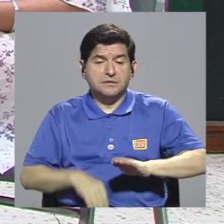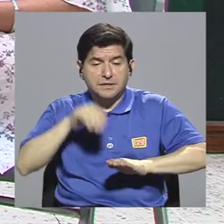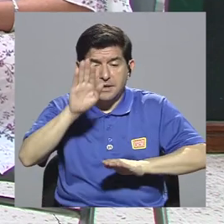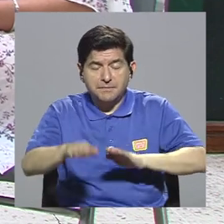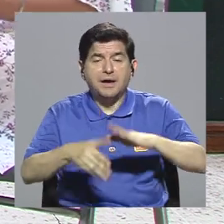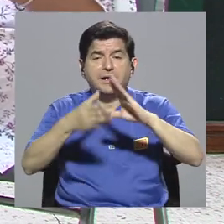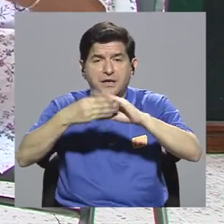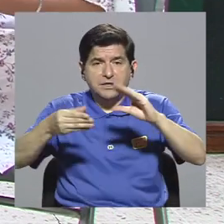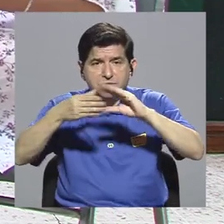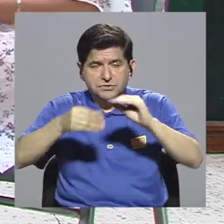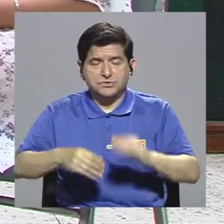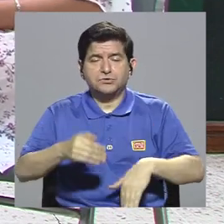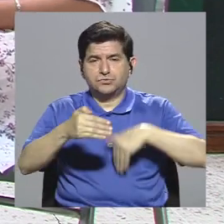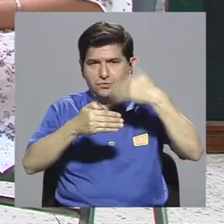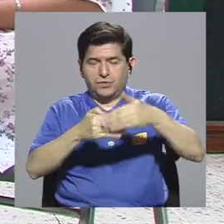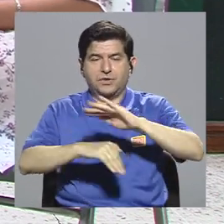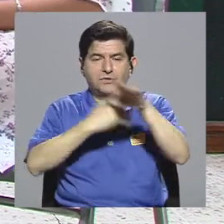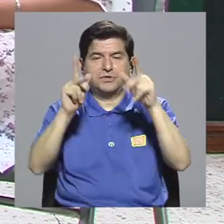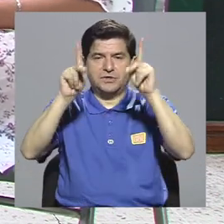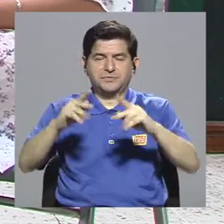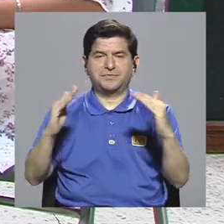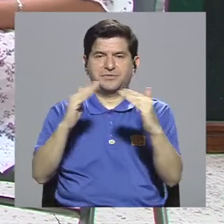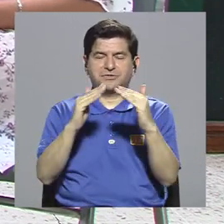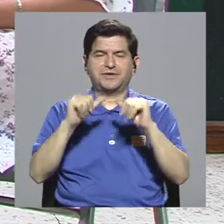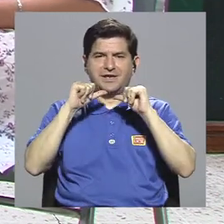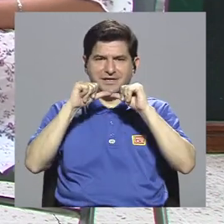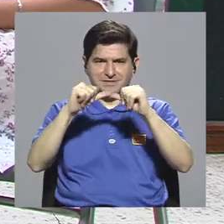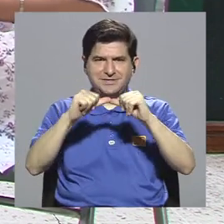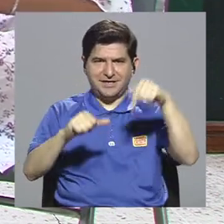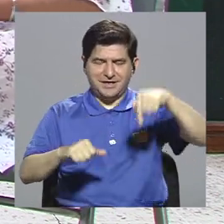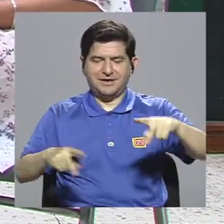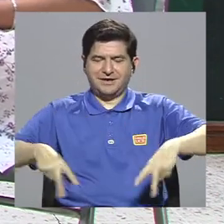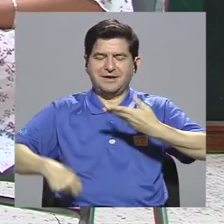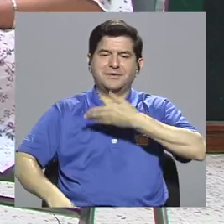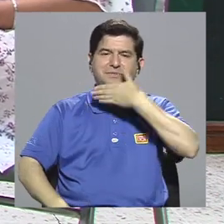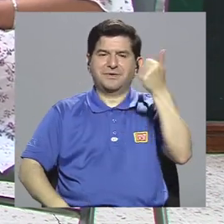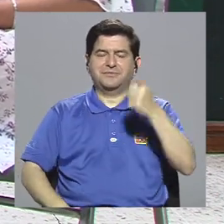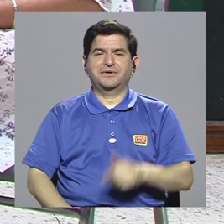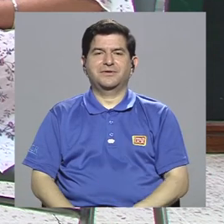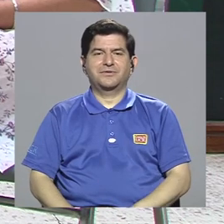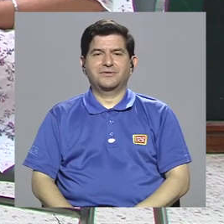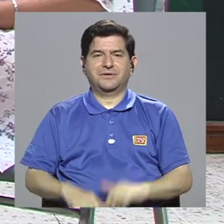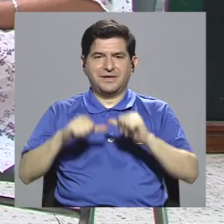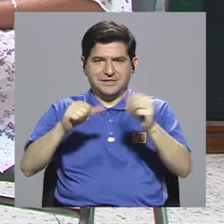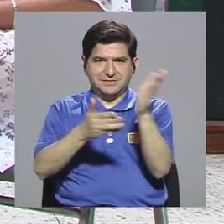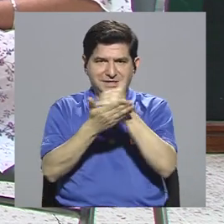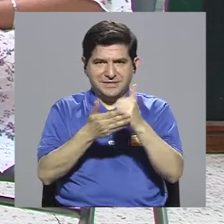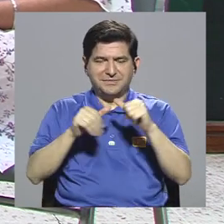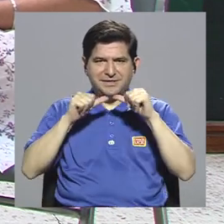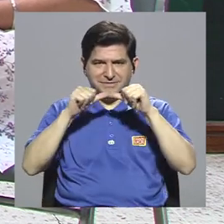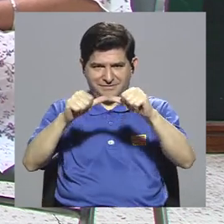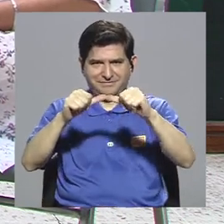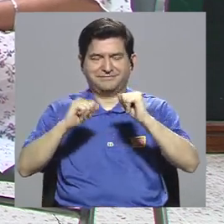comentando un poco más adelante. A todos en casa los invitamos a que continúen con más de Vivir Mejor, los vemos en el siguiente segmento.